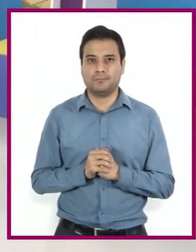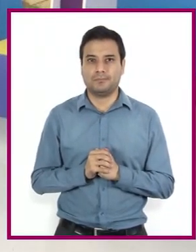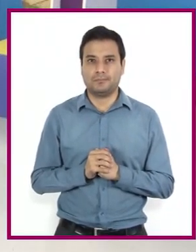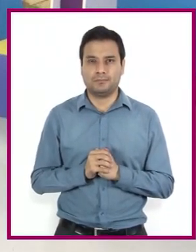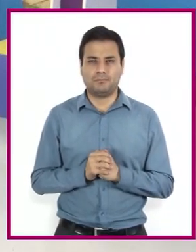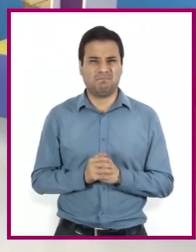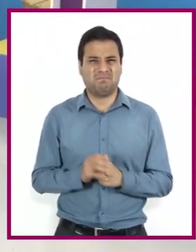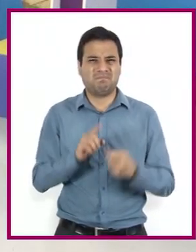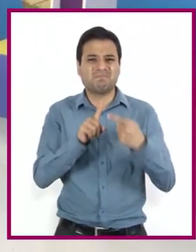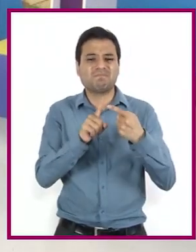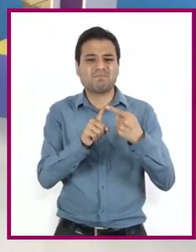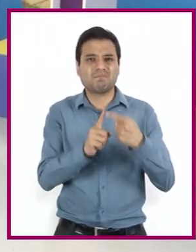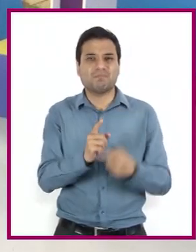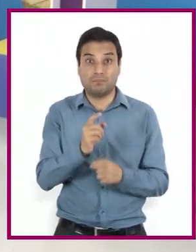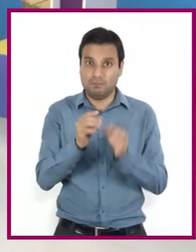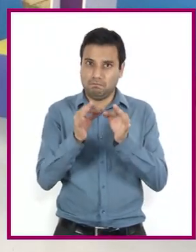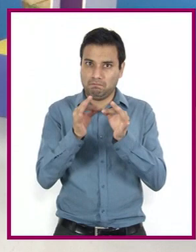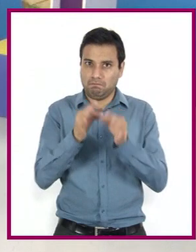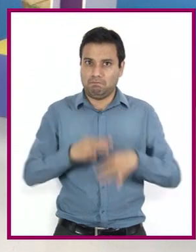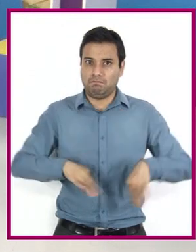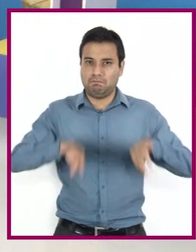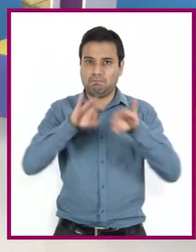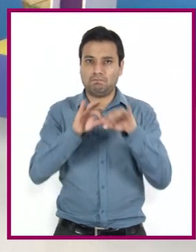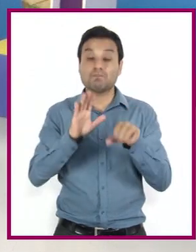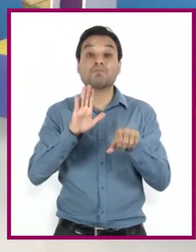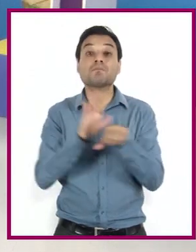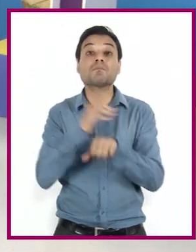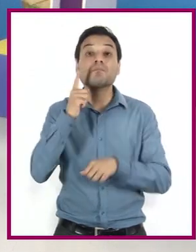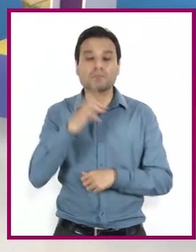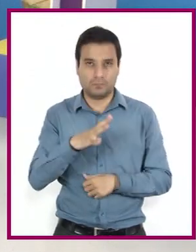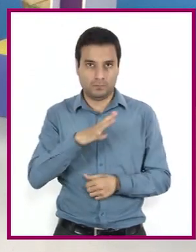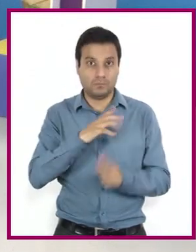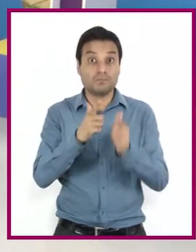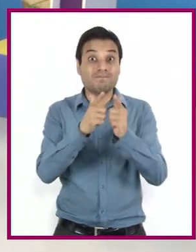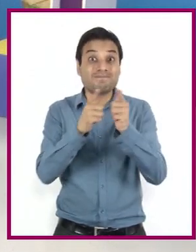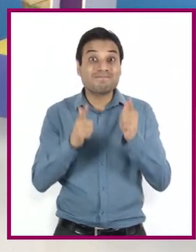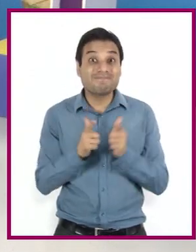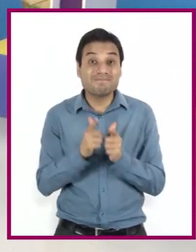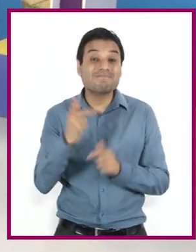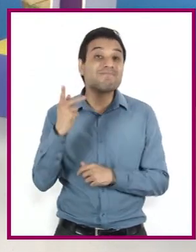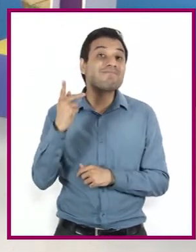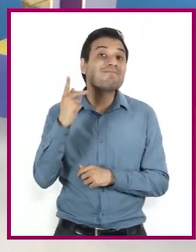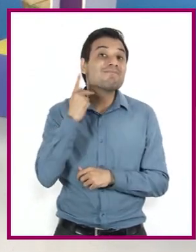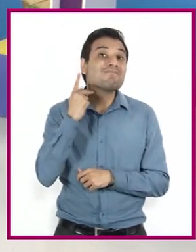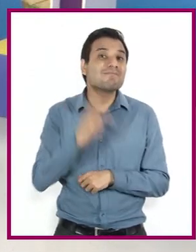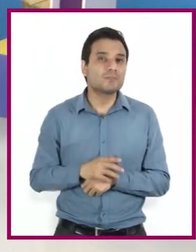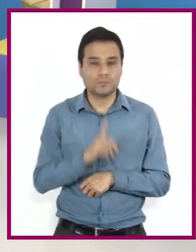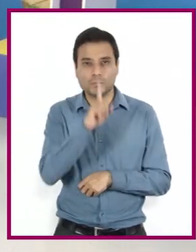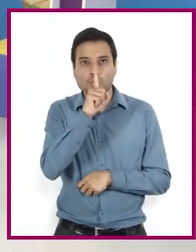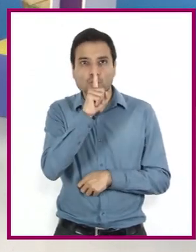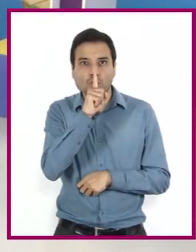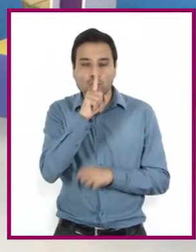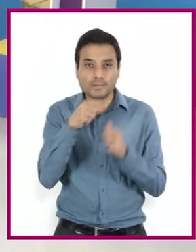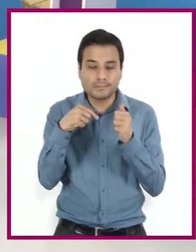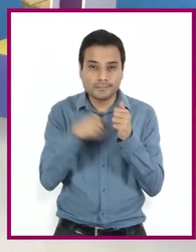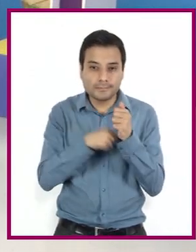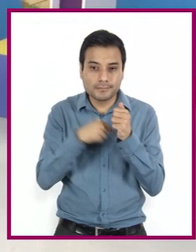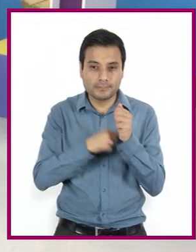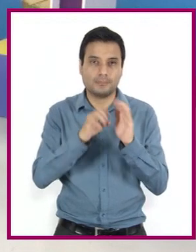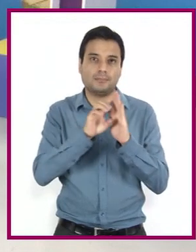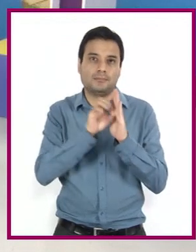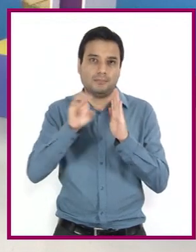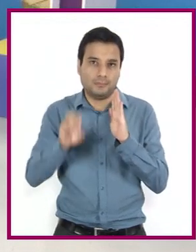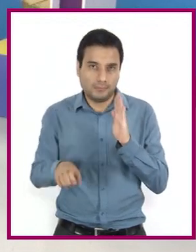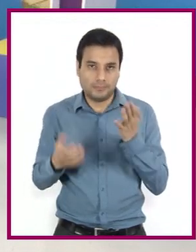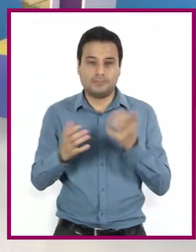Este objetivo es relevante porque existían partidos políticos que se encontraban en la clandestinidad. Tal fue el caso del